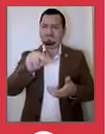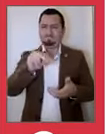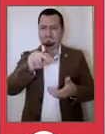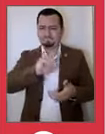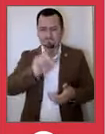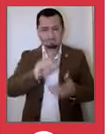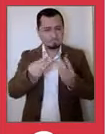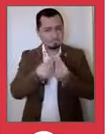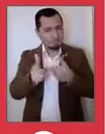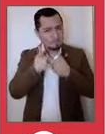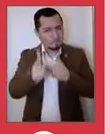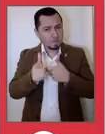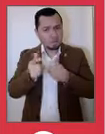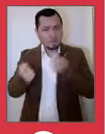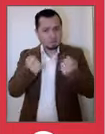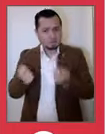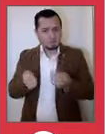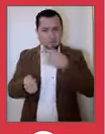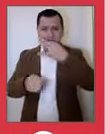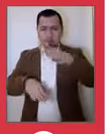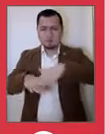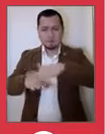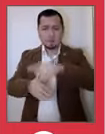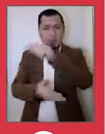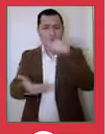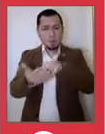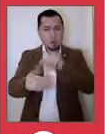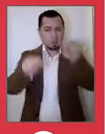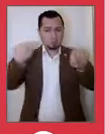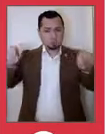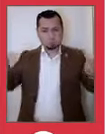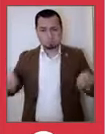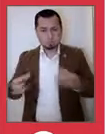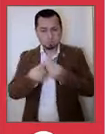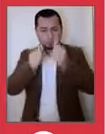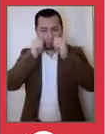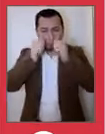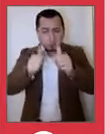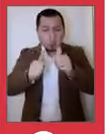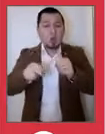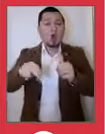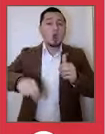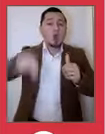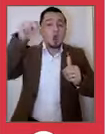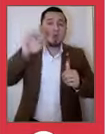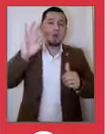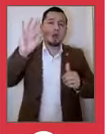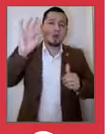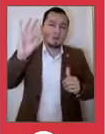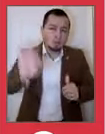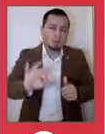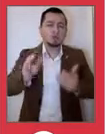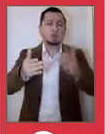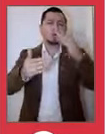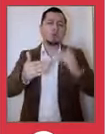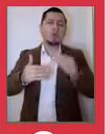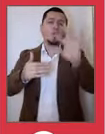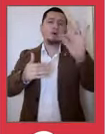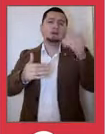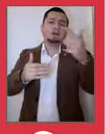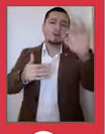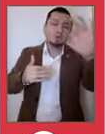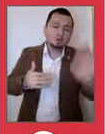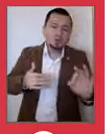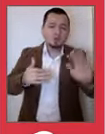está la composición por regiones de la ocupación en la zona norte 40 por ciento en la valles 47 por ciento